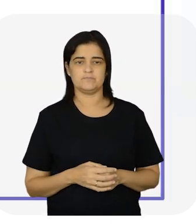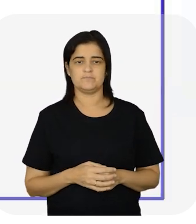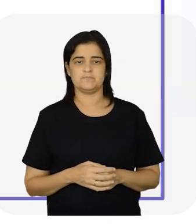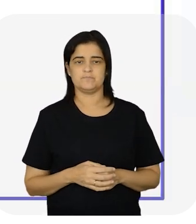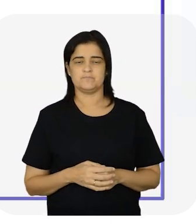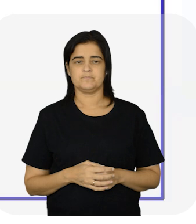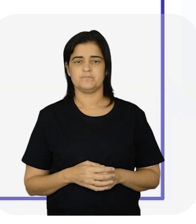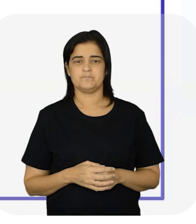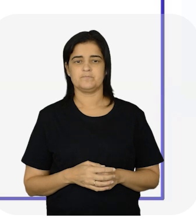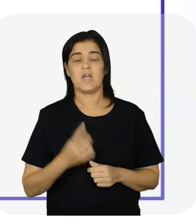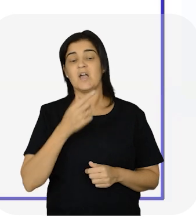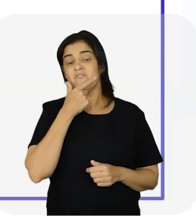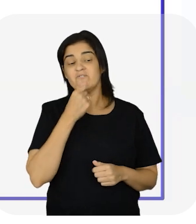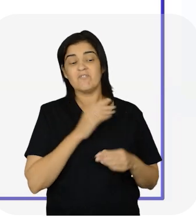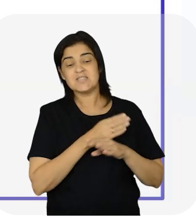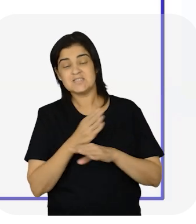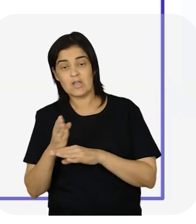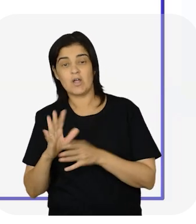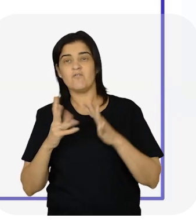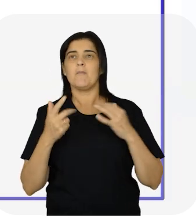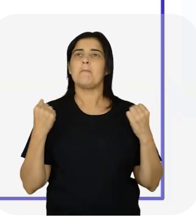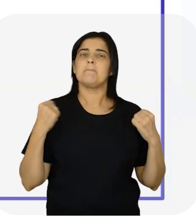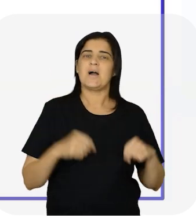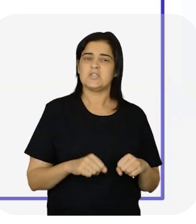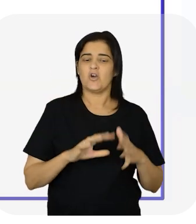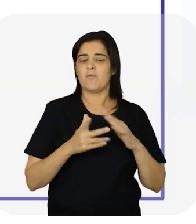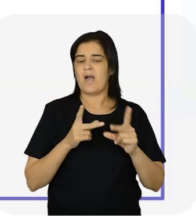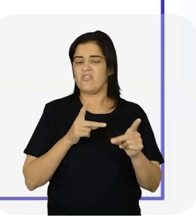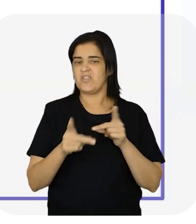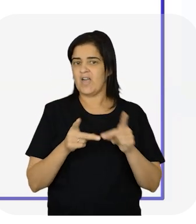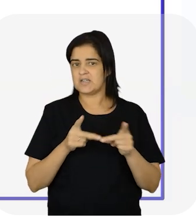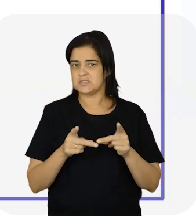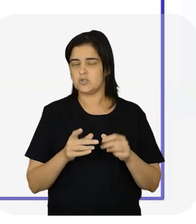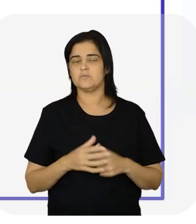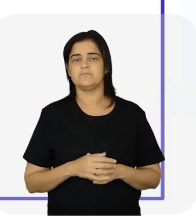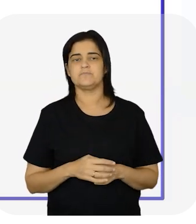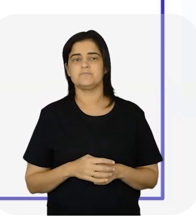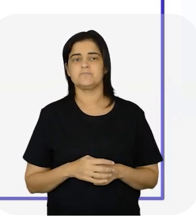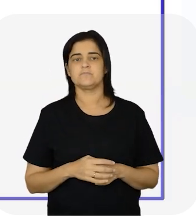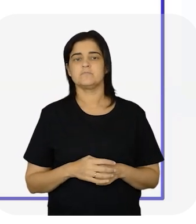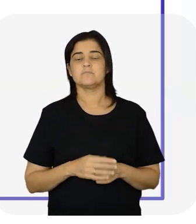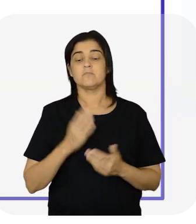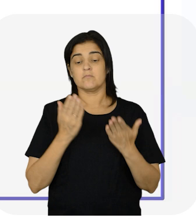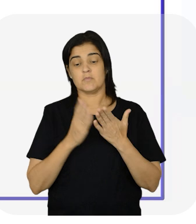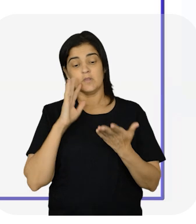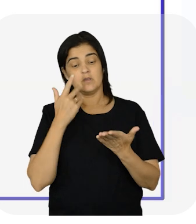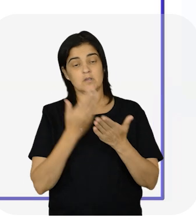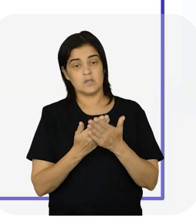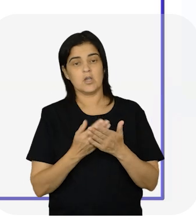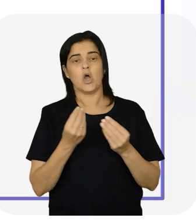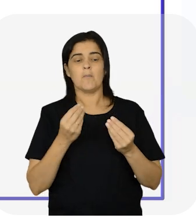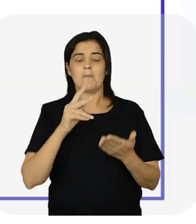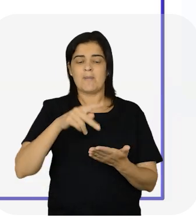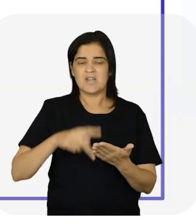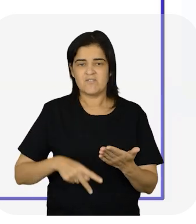En cuanto a facilitadores prácticos, a nivel didáctico, los estudiantes plantean la importancia de la